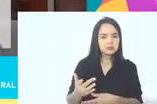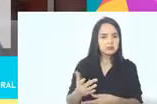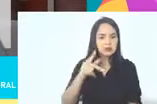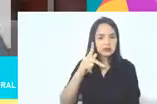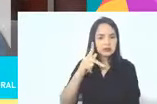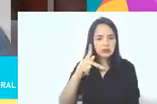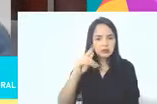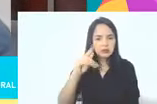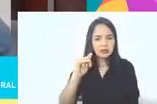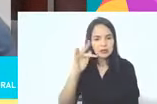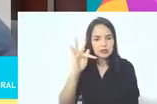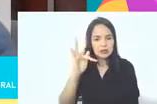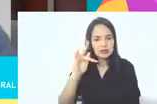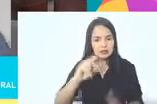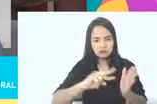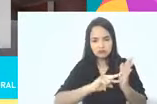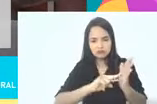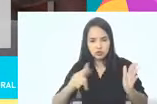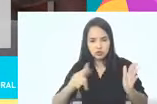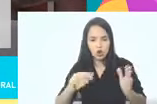las organizaciones culturales.